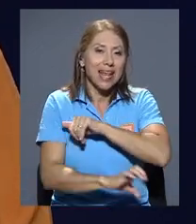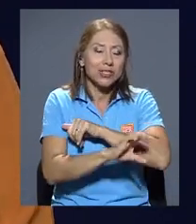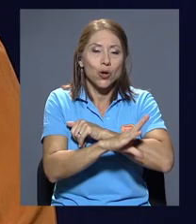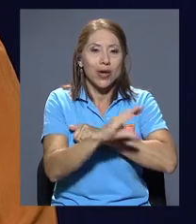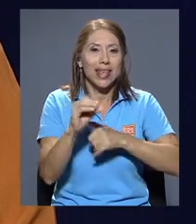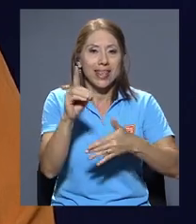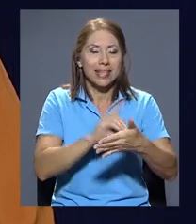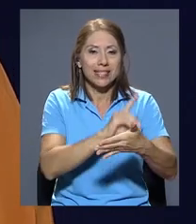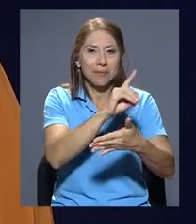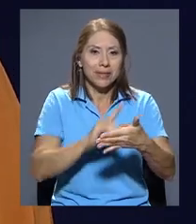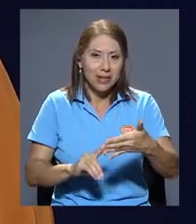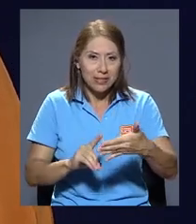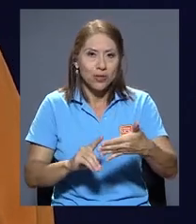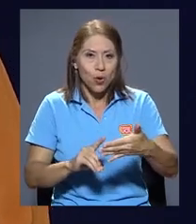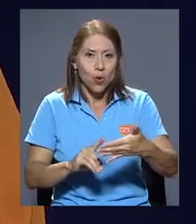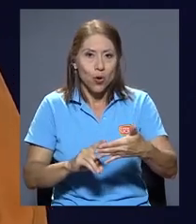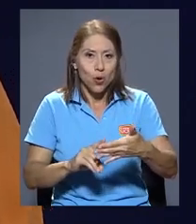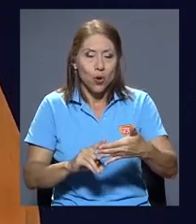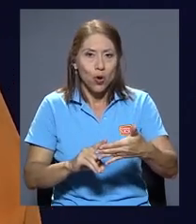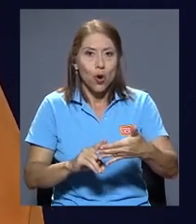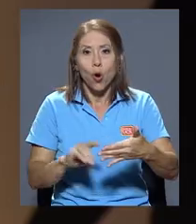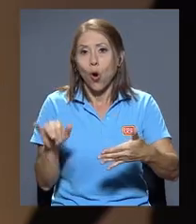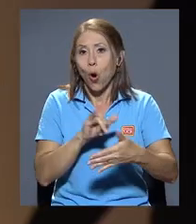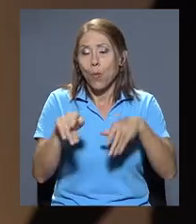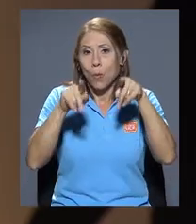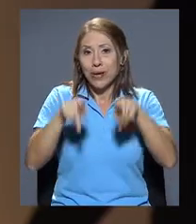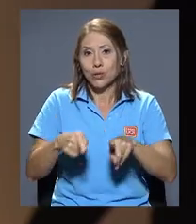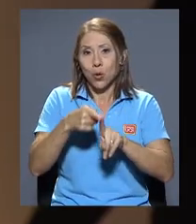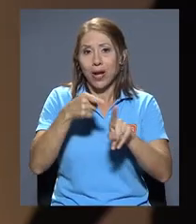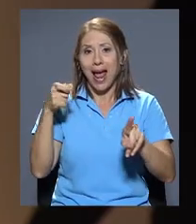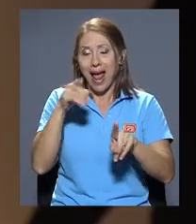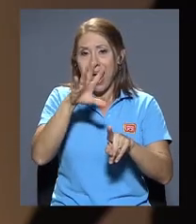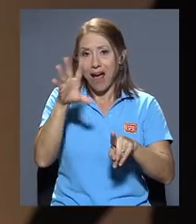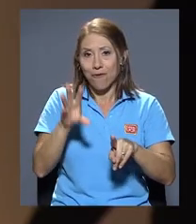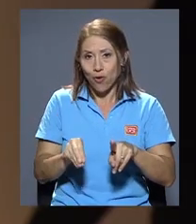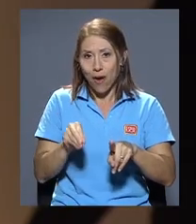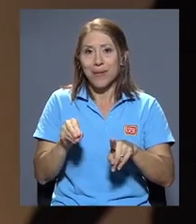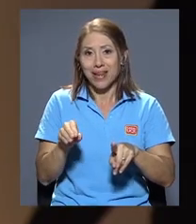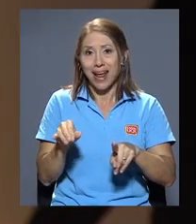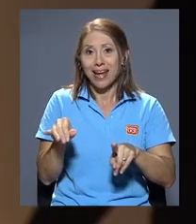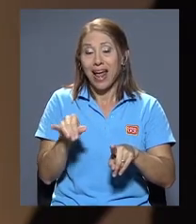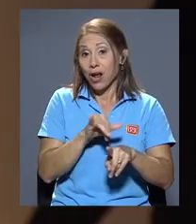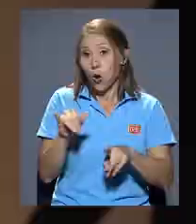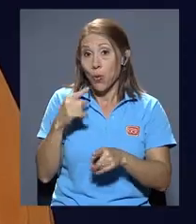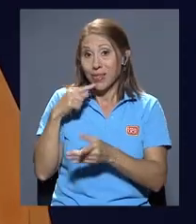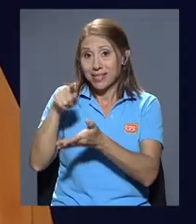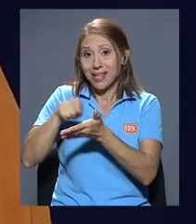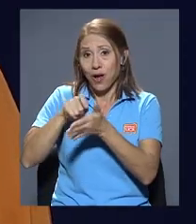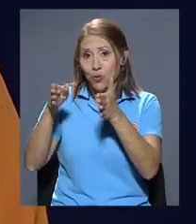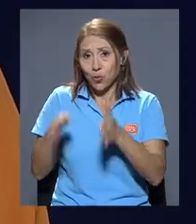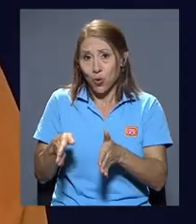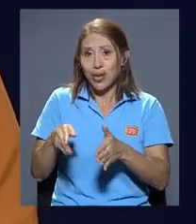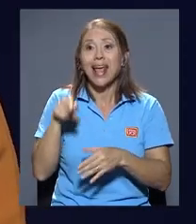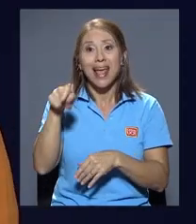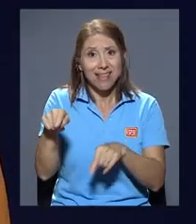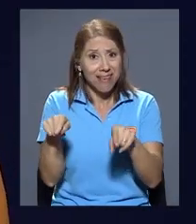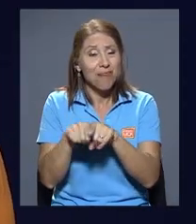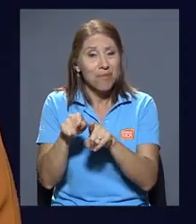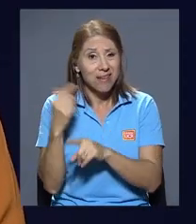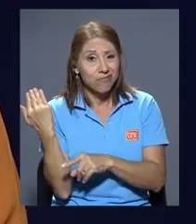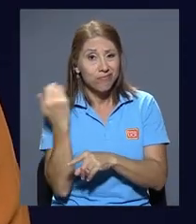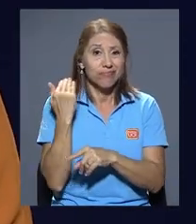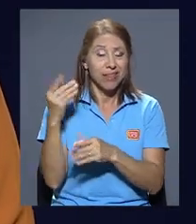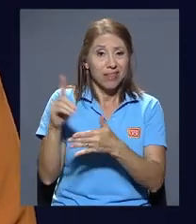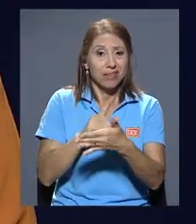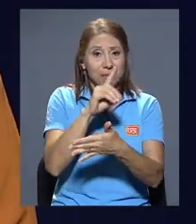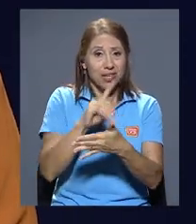siendo afroamericana, que ella, tal cual lo planteaba el autor, ella fue víctima de discriminación, etcétera, a que si